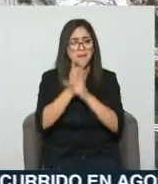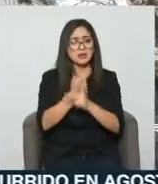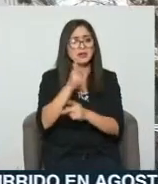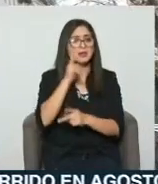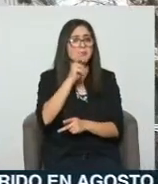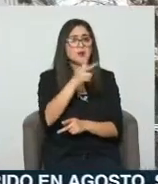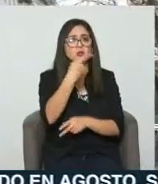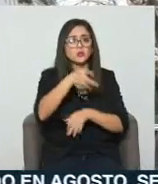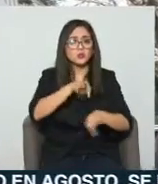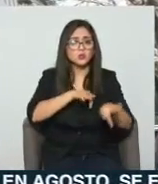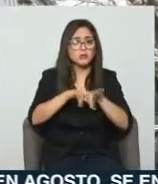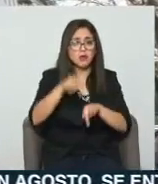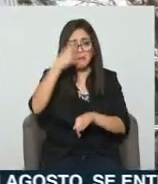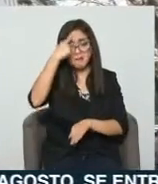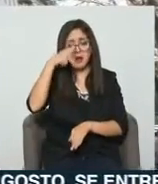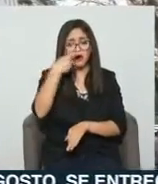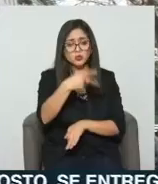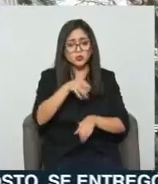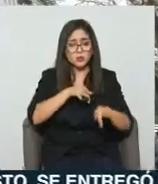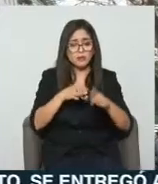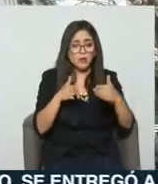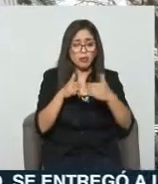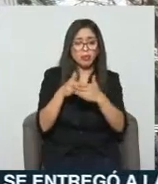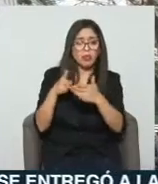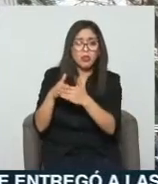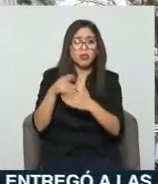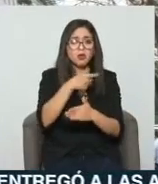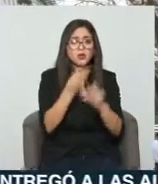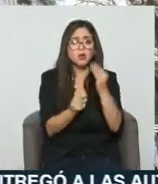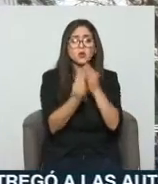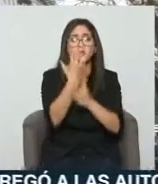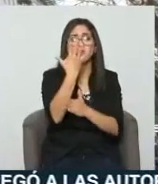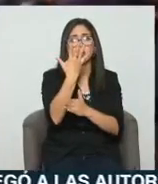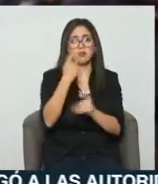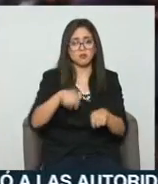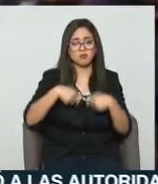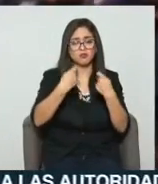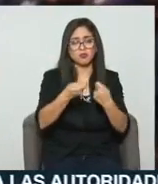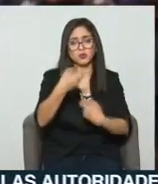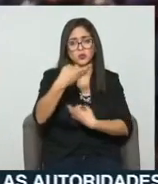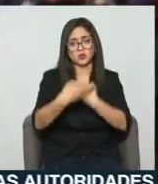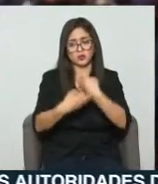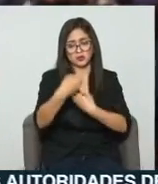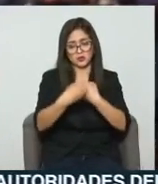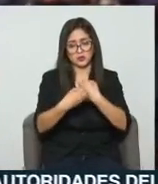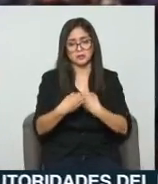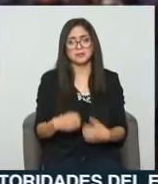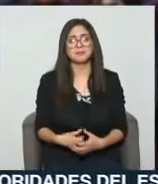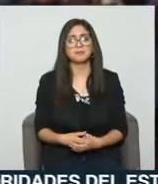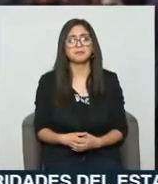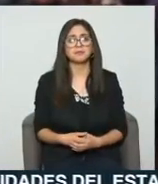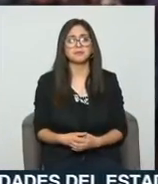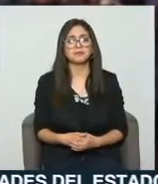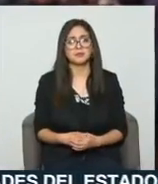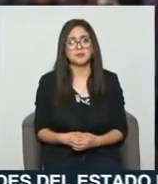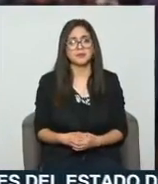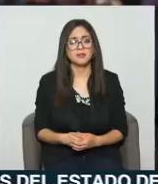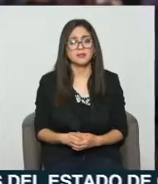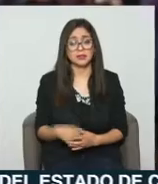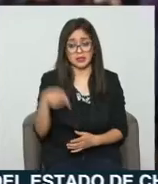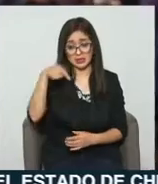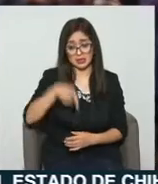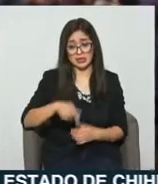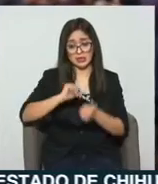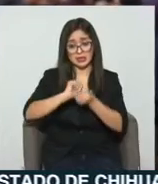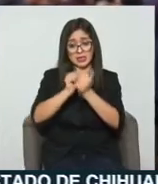para evitar entorpecer el trabajo de la nueva institución de Procuración de Justicia. Es un proceso de transformación. No vamos